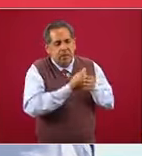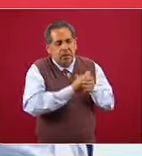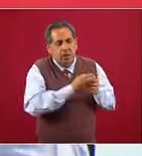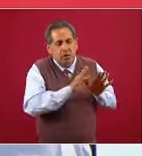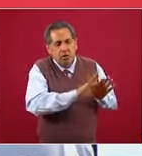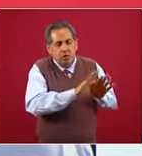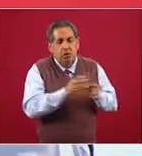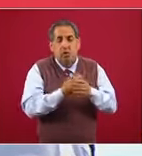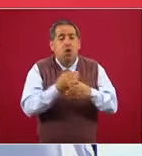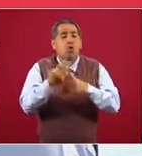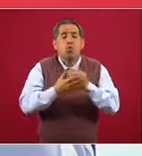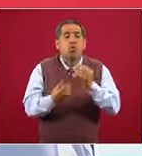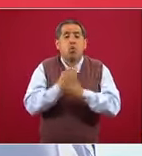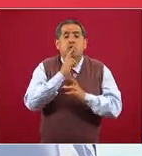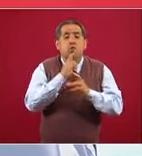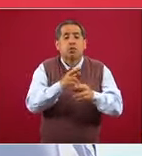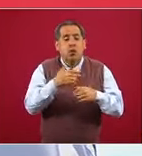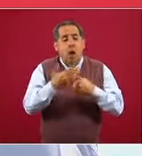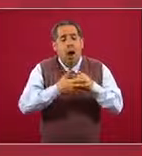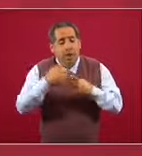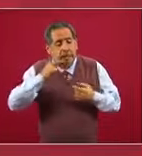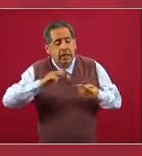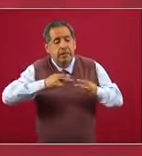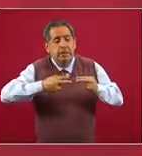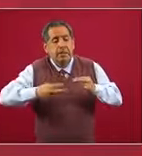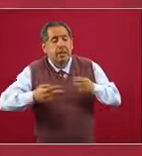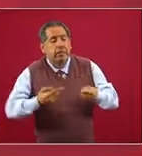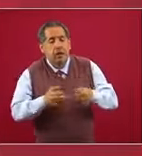nuevos resultados que se van obteniendo de la secuenciación,